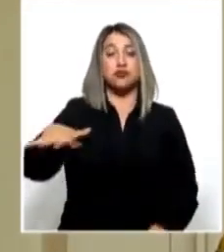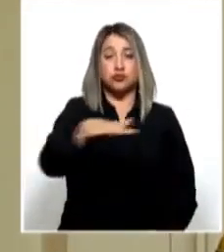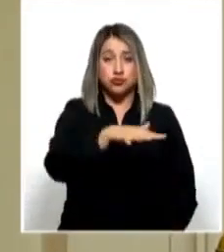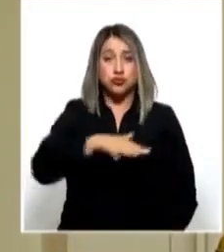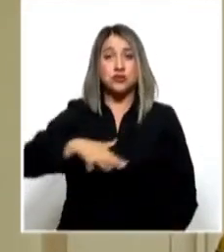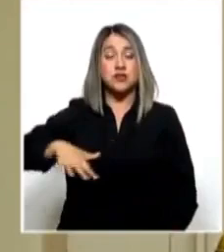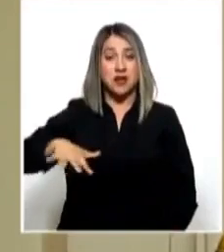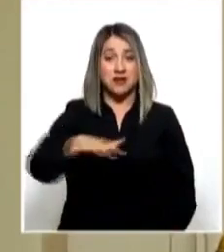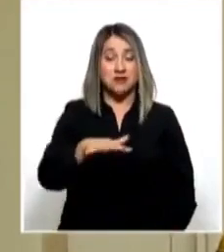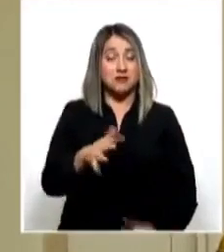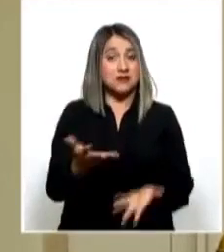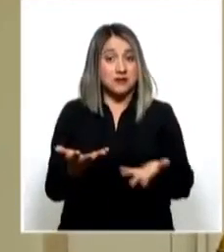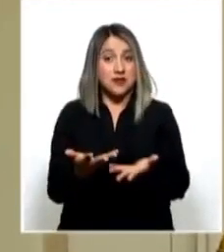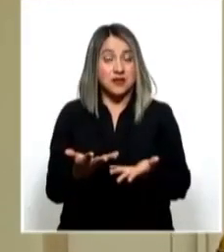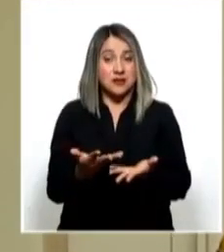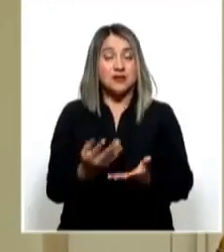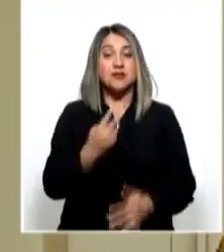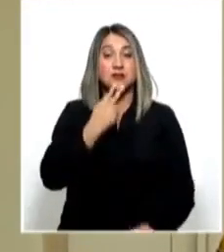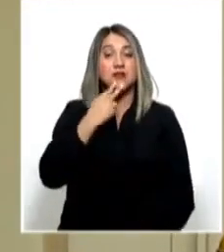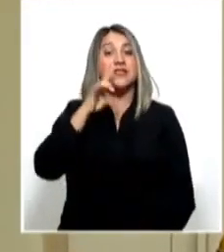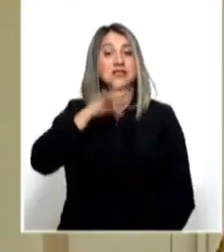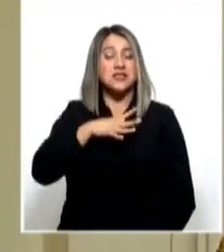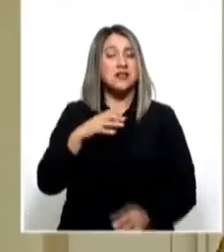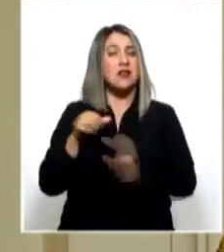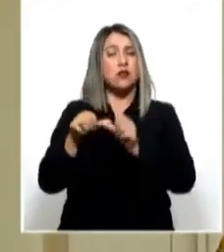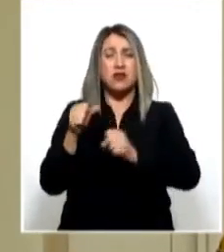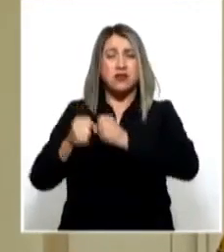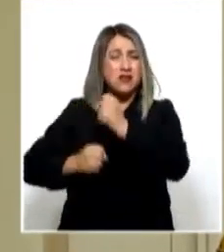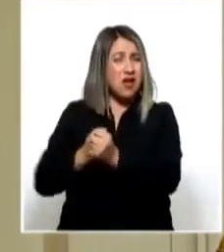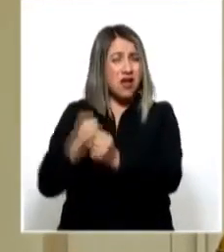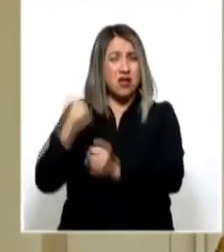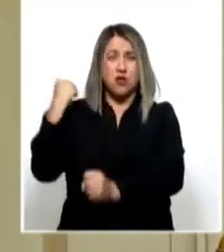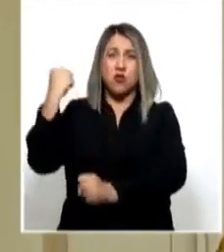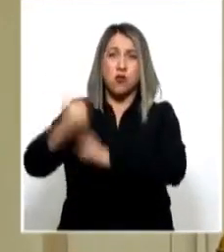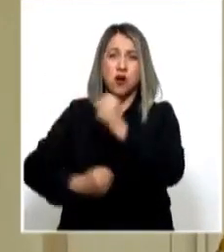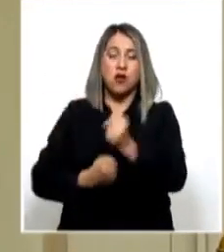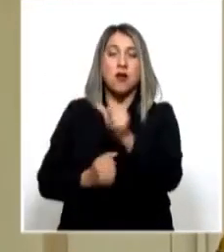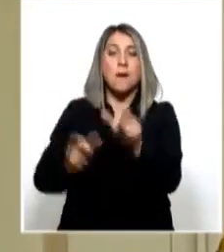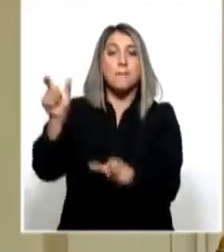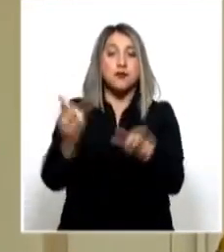vivido nuestra patria en décadas,